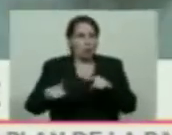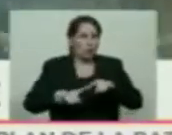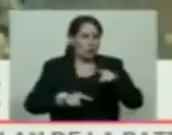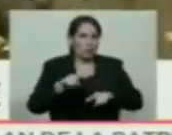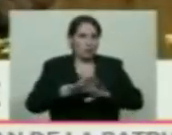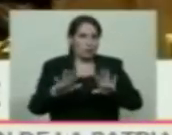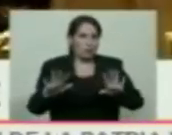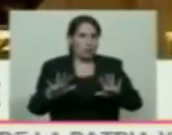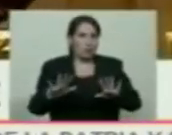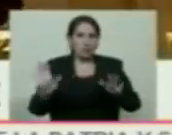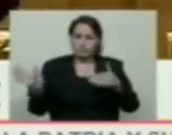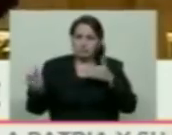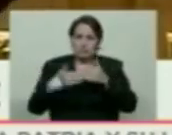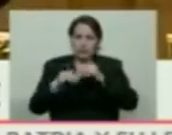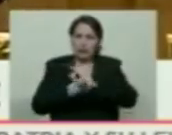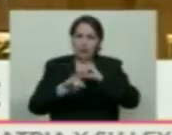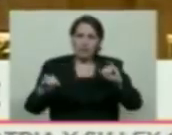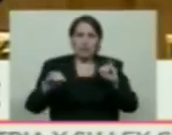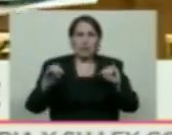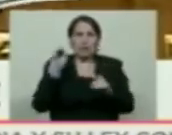Queda pues cerrada esta sesión.